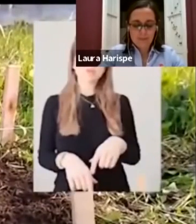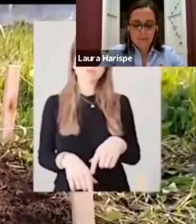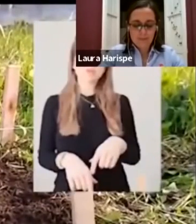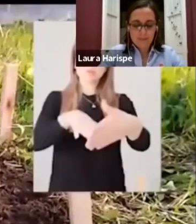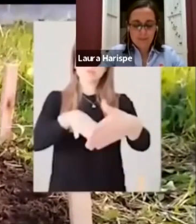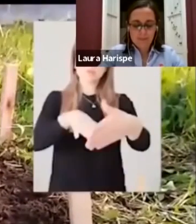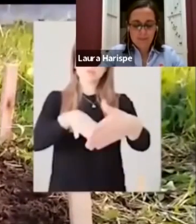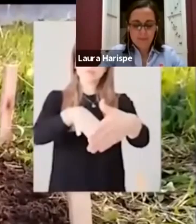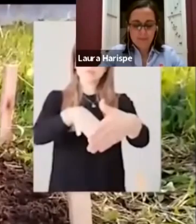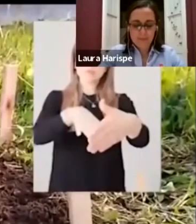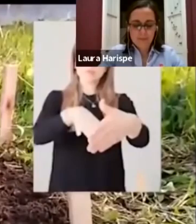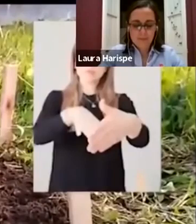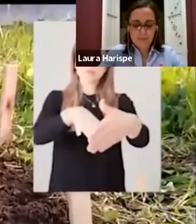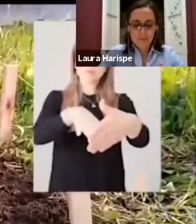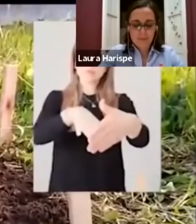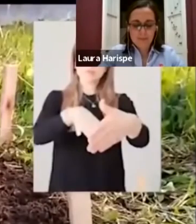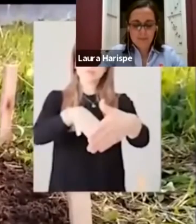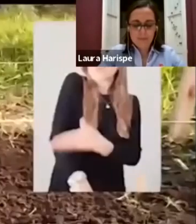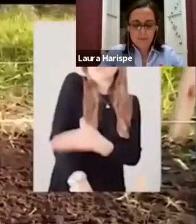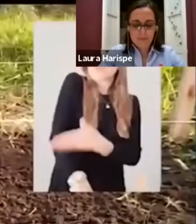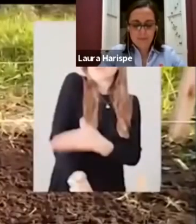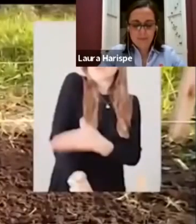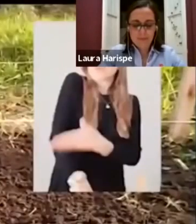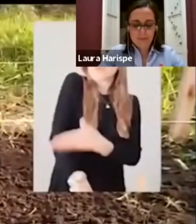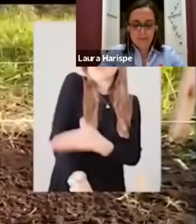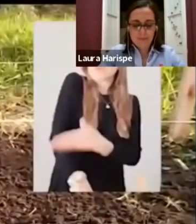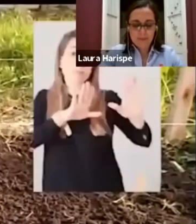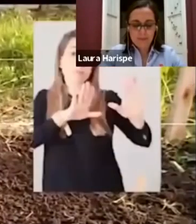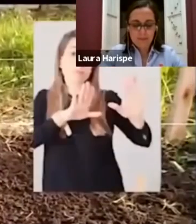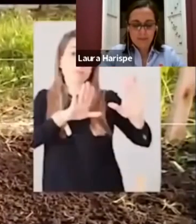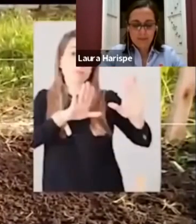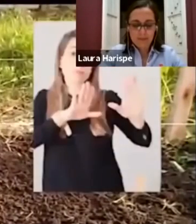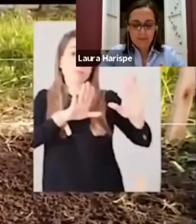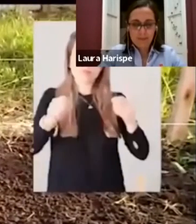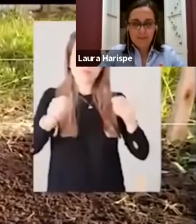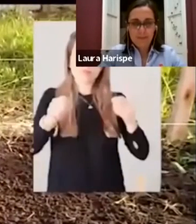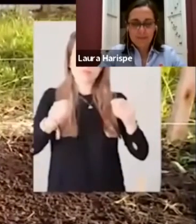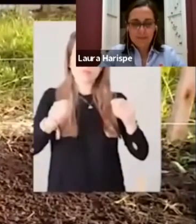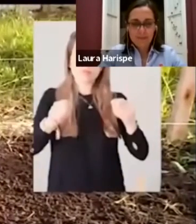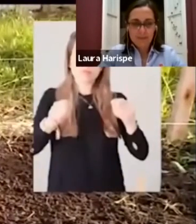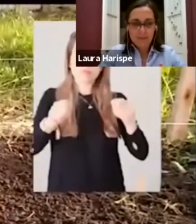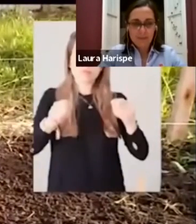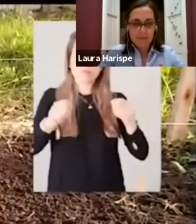necesitan proteger los pies usando un calzado adecuado, como por ejemplo botas de